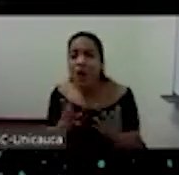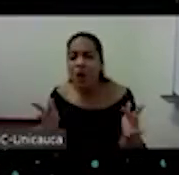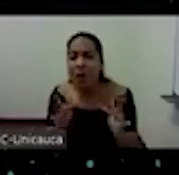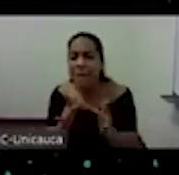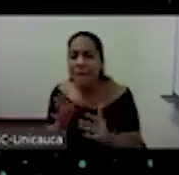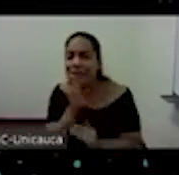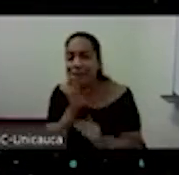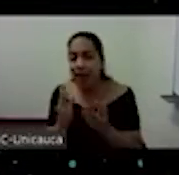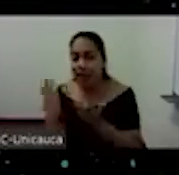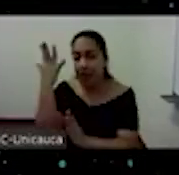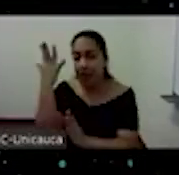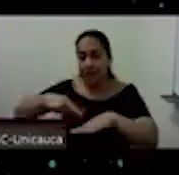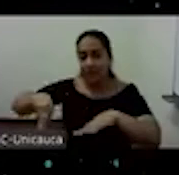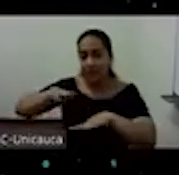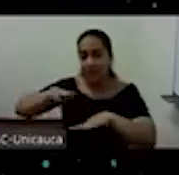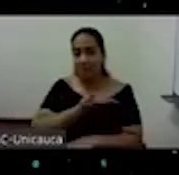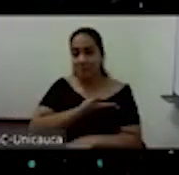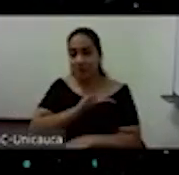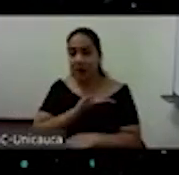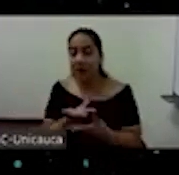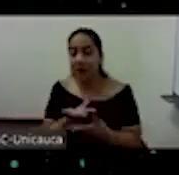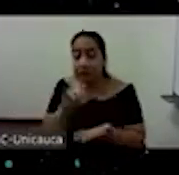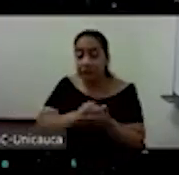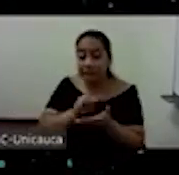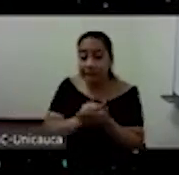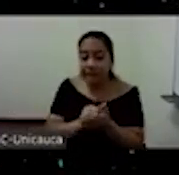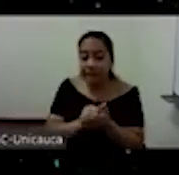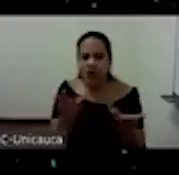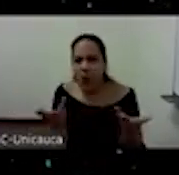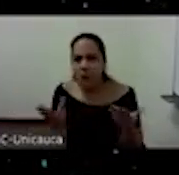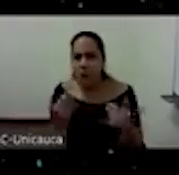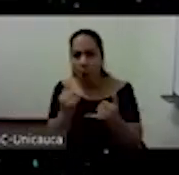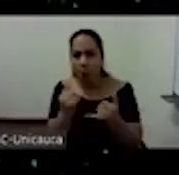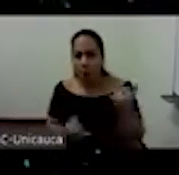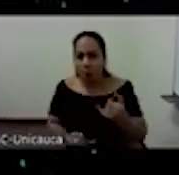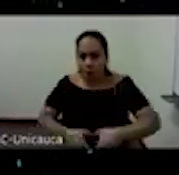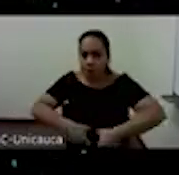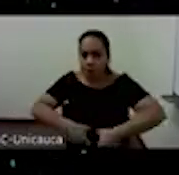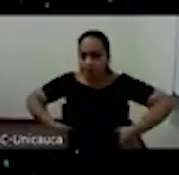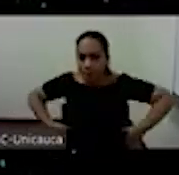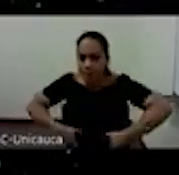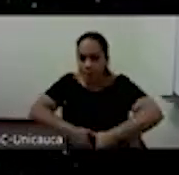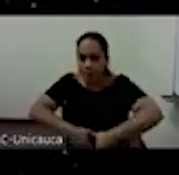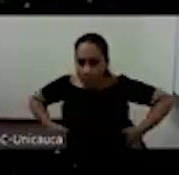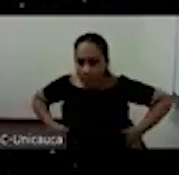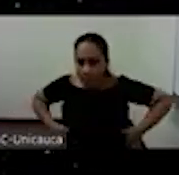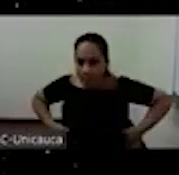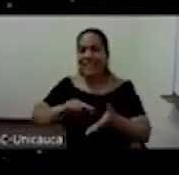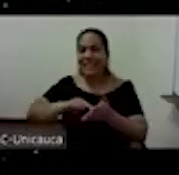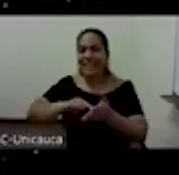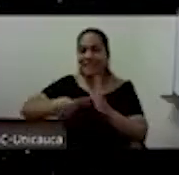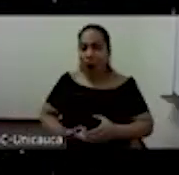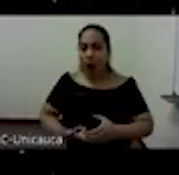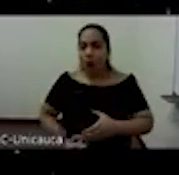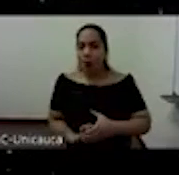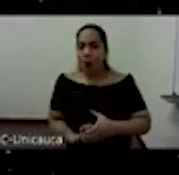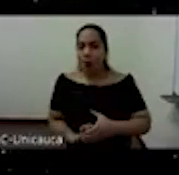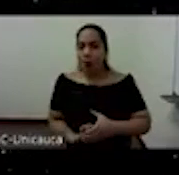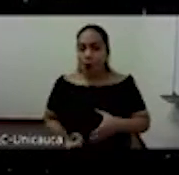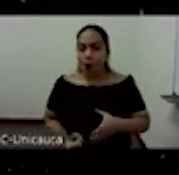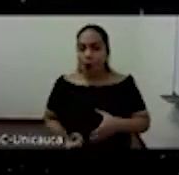naturaleza. Esto se ve materializado con la jigra, porque esta simboliza la matriz y la fertilidad de la mujer